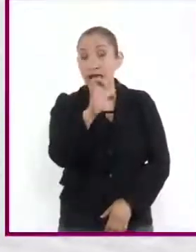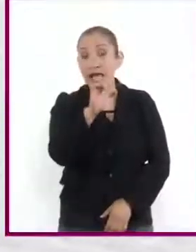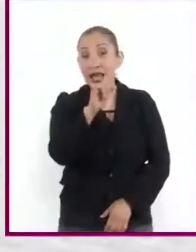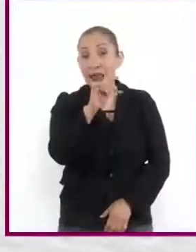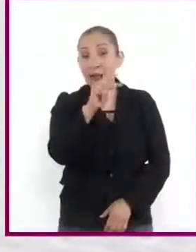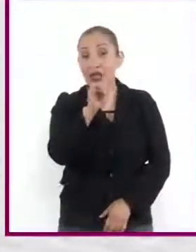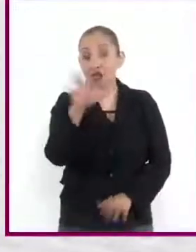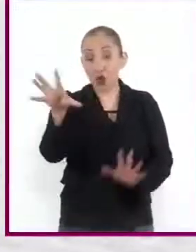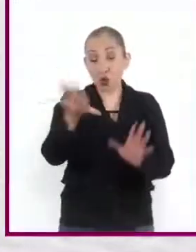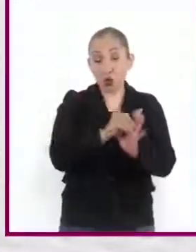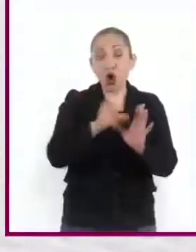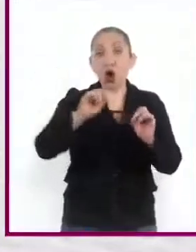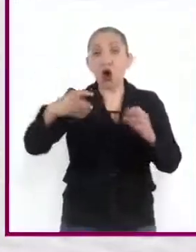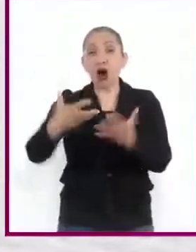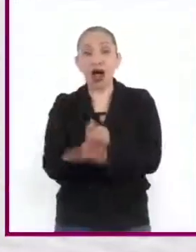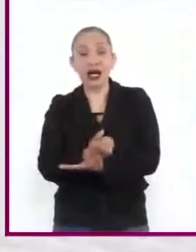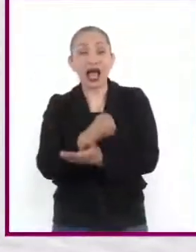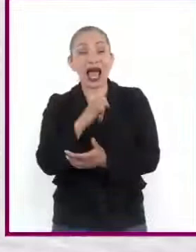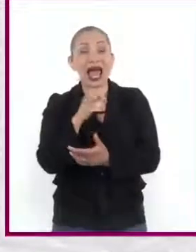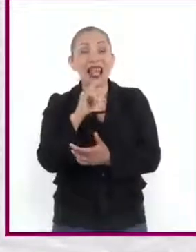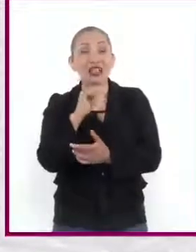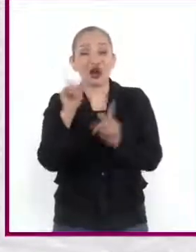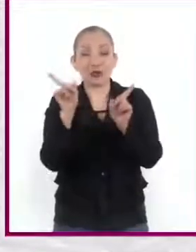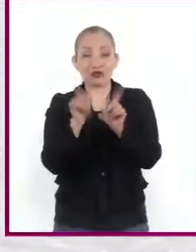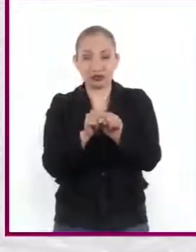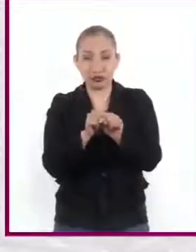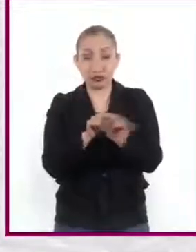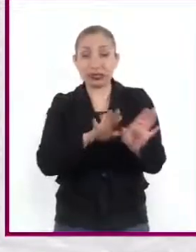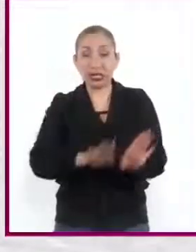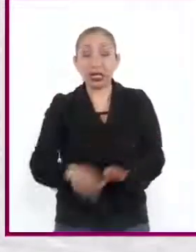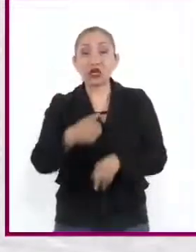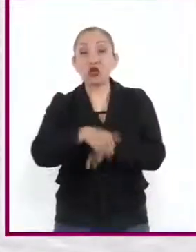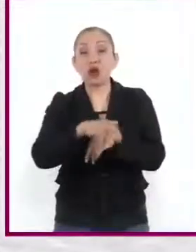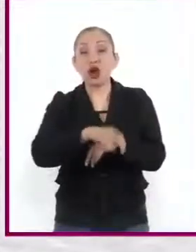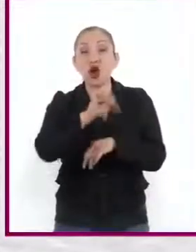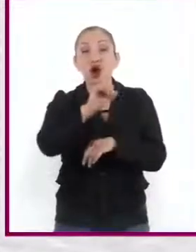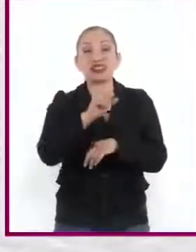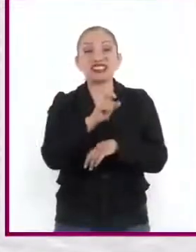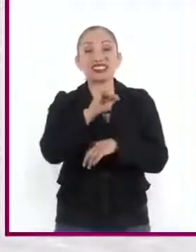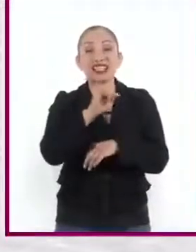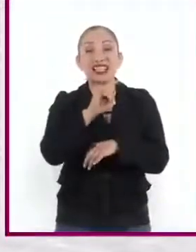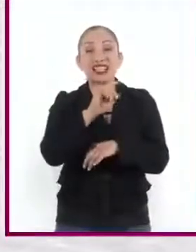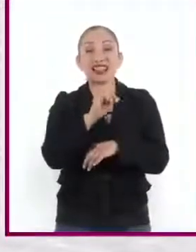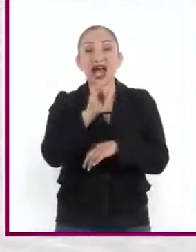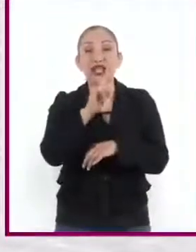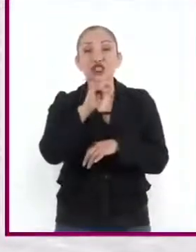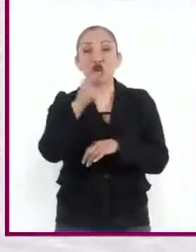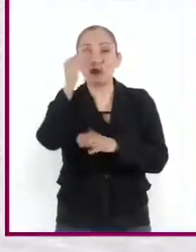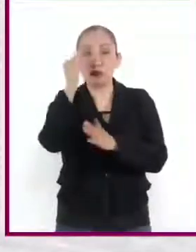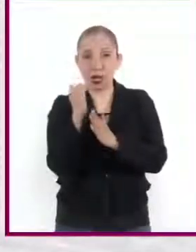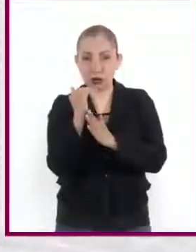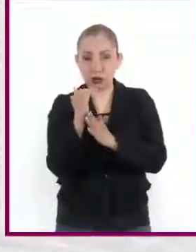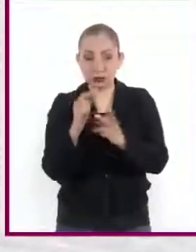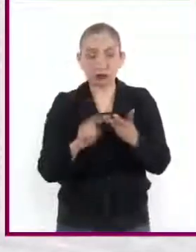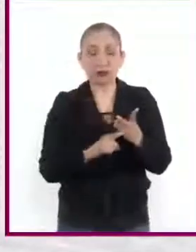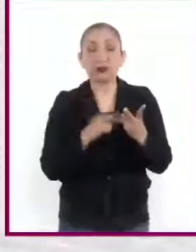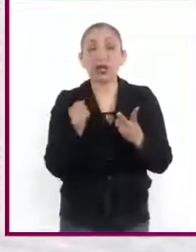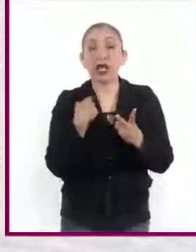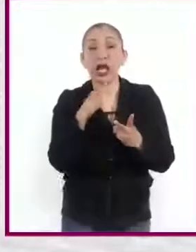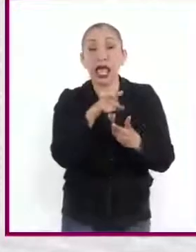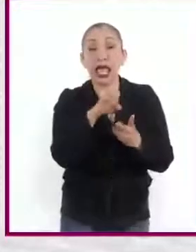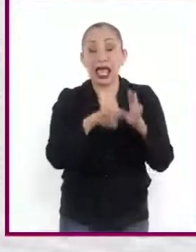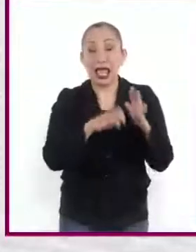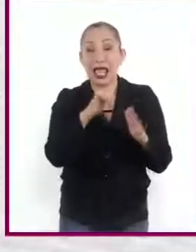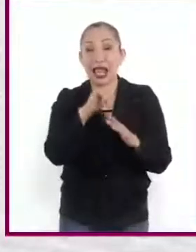que recibe o gana electrones se reduce y su número de oxidación disminuye, mientras que